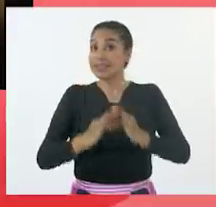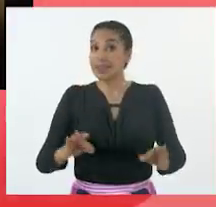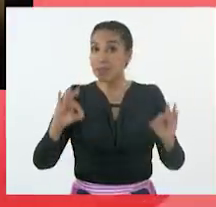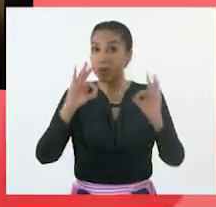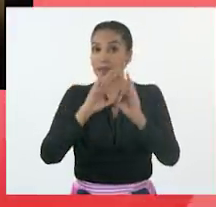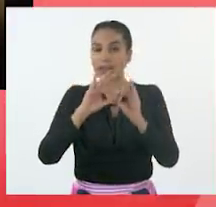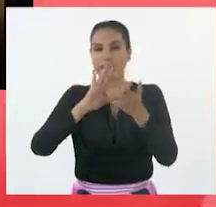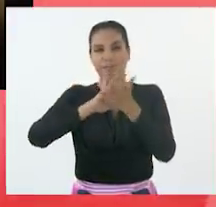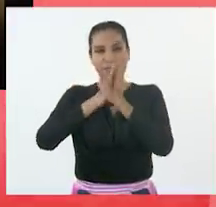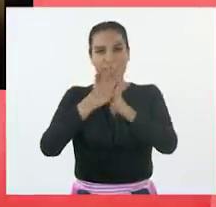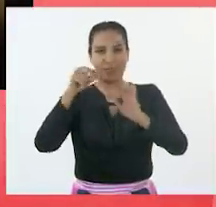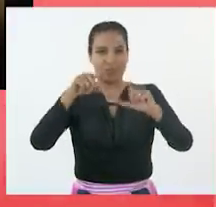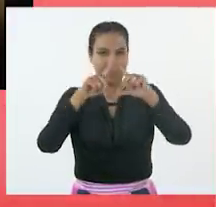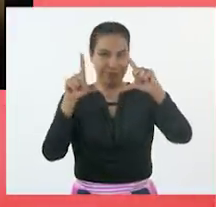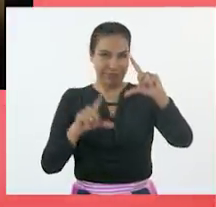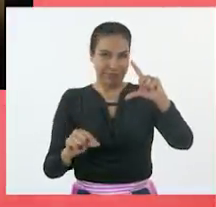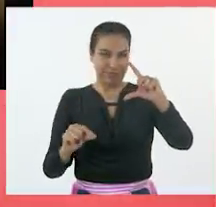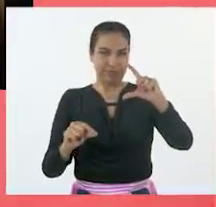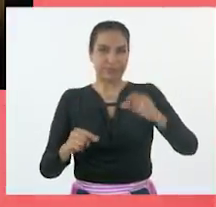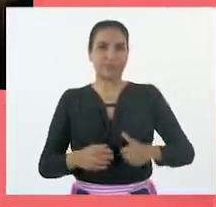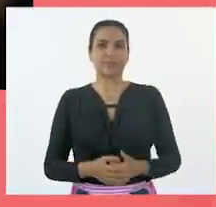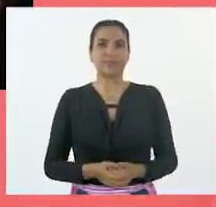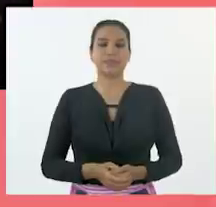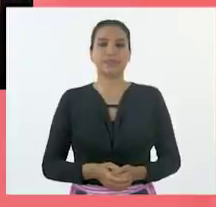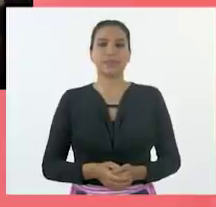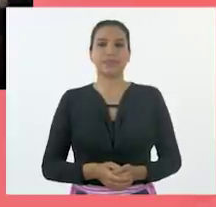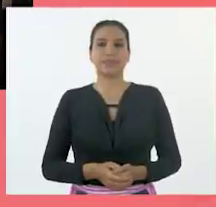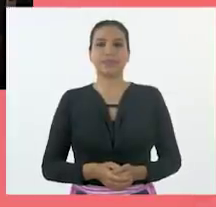de maduración de nuestra nación.